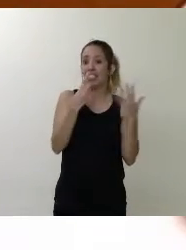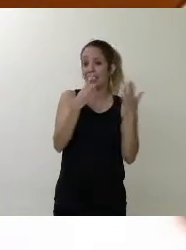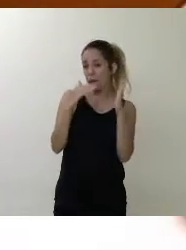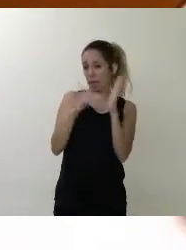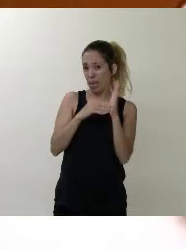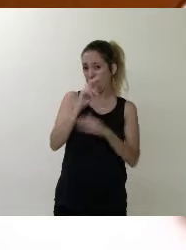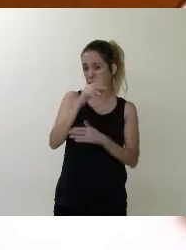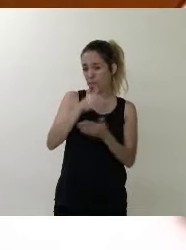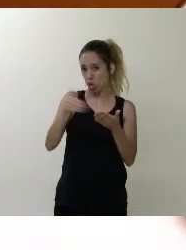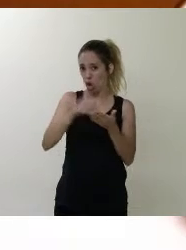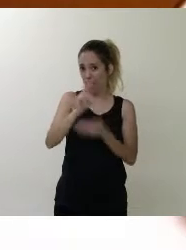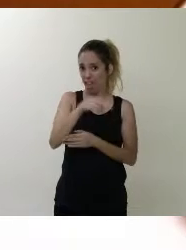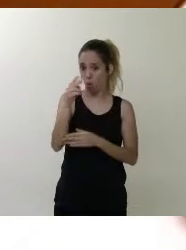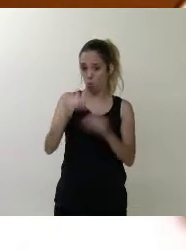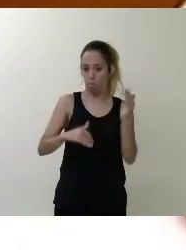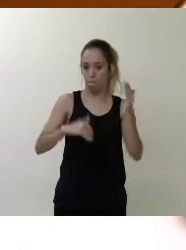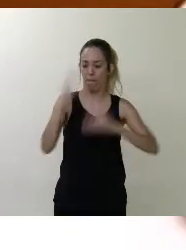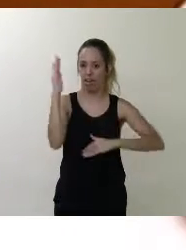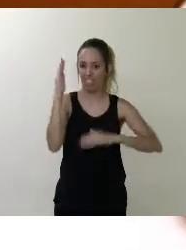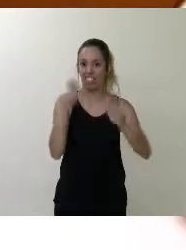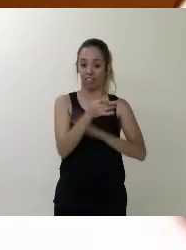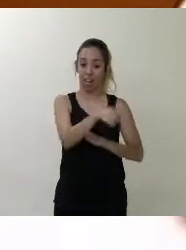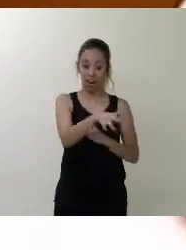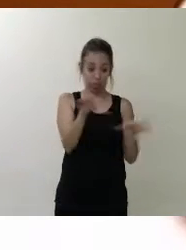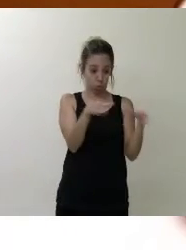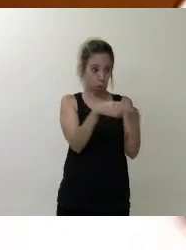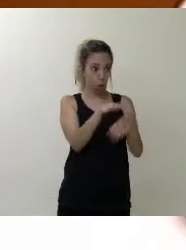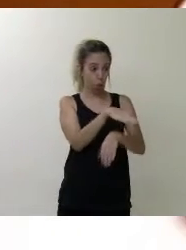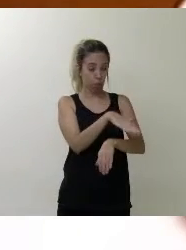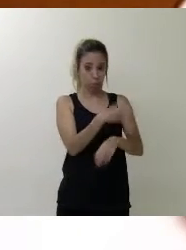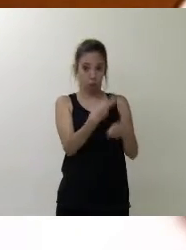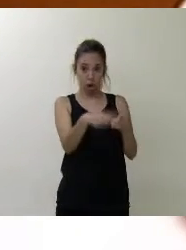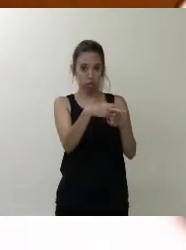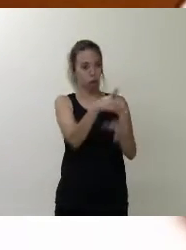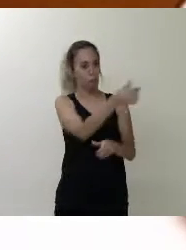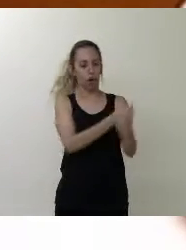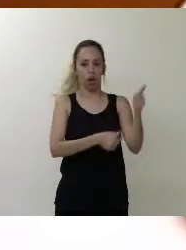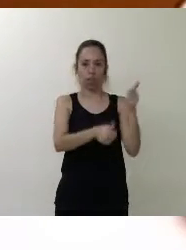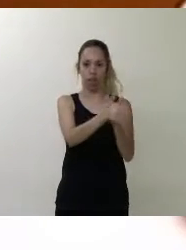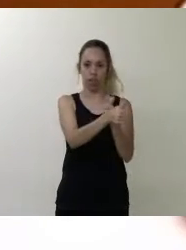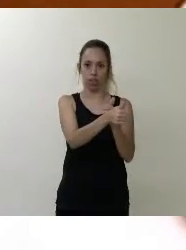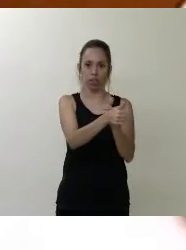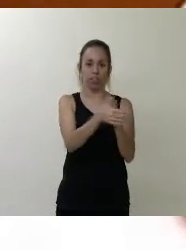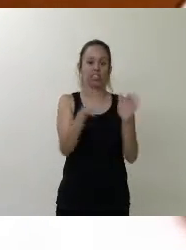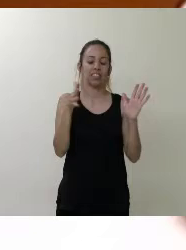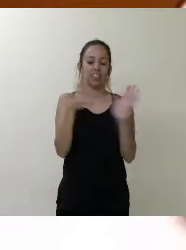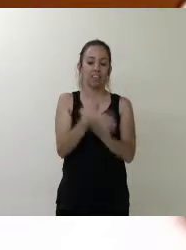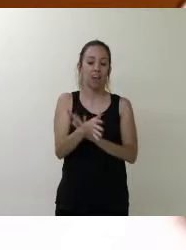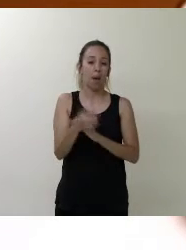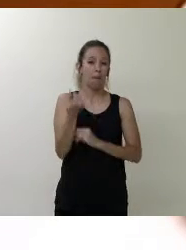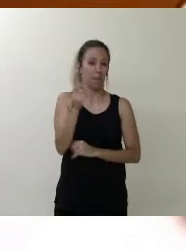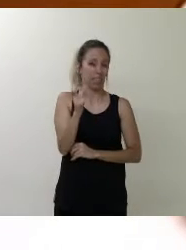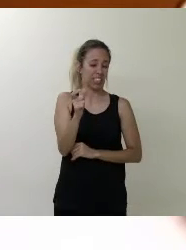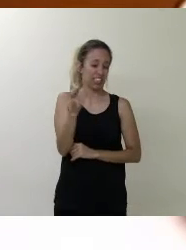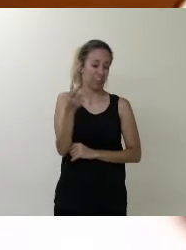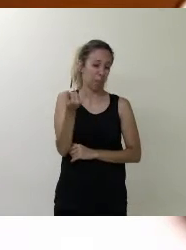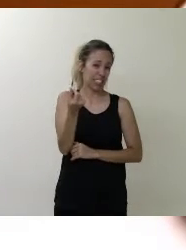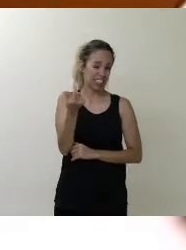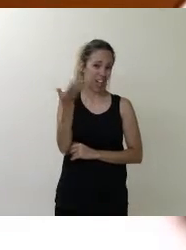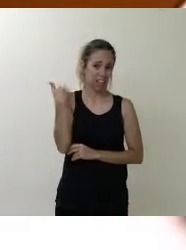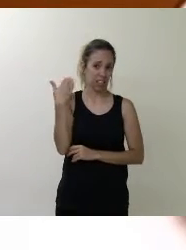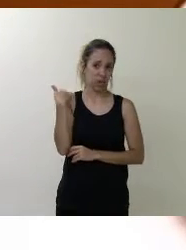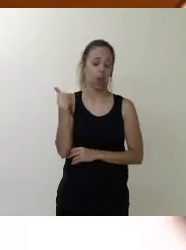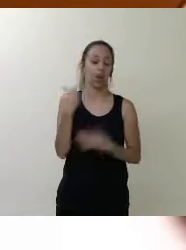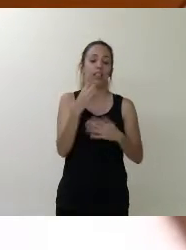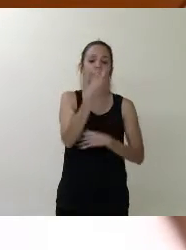algo prioritario para este grupo político. 6.000 millones de las antiguas pesetas, 38 millones de